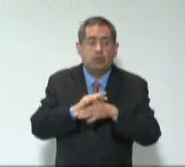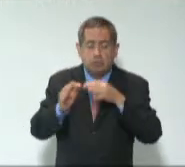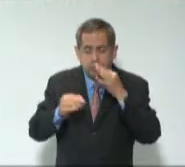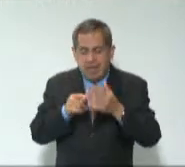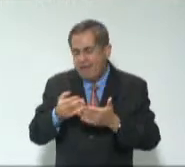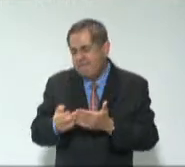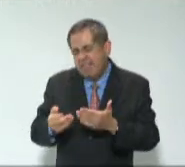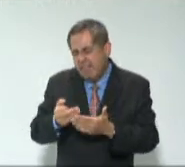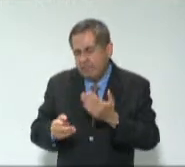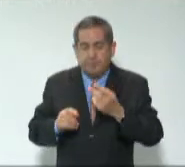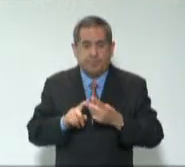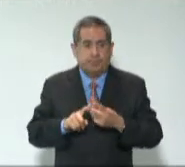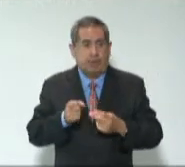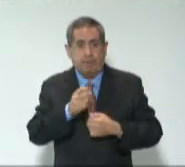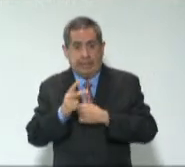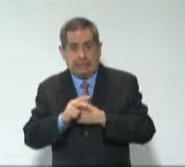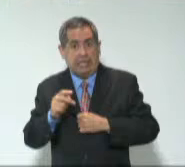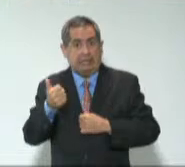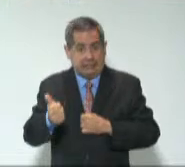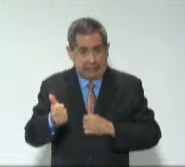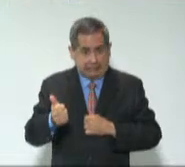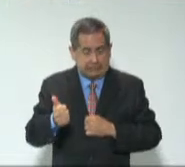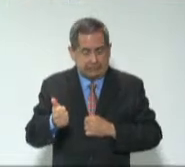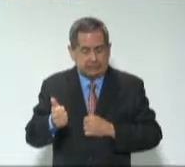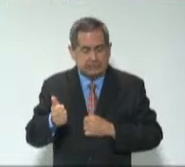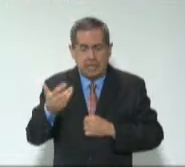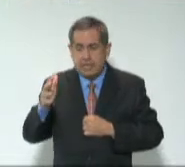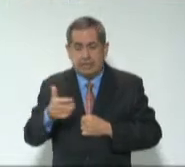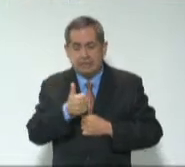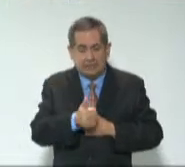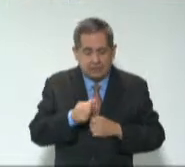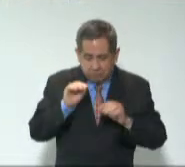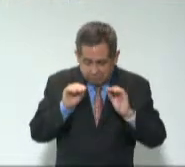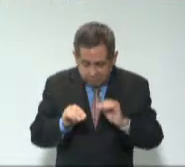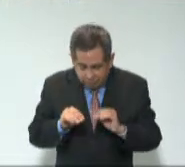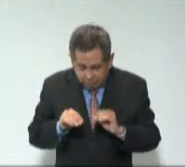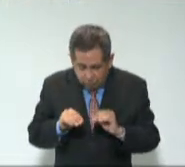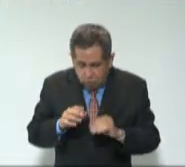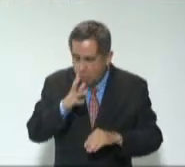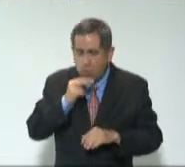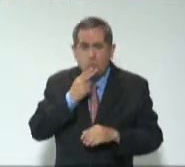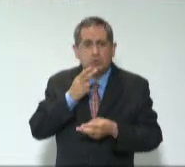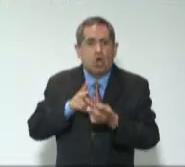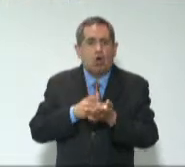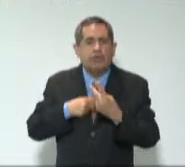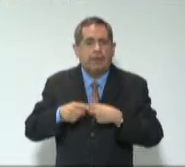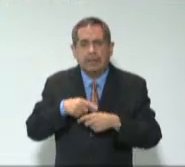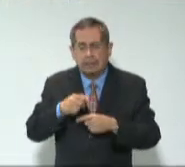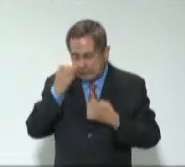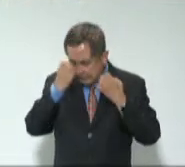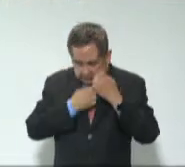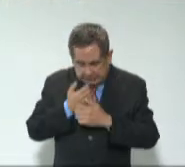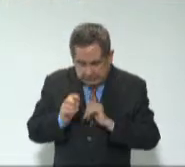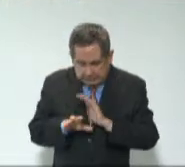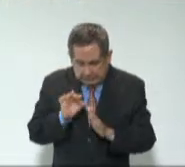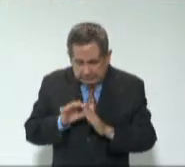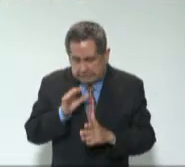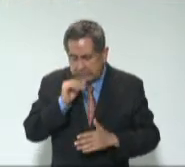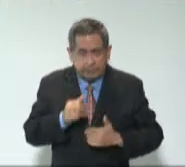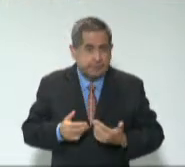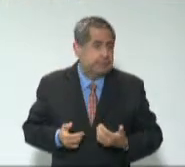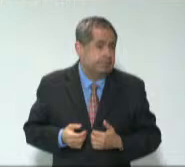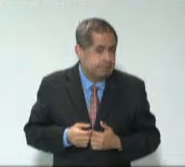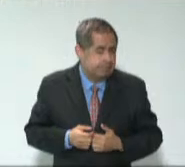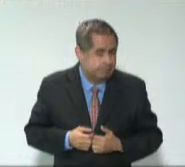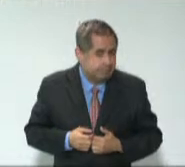incompleta y seis de cada 10 que los formatos de datos no permiten su reutilización y análisis eh En ese sentido